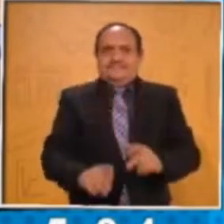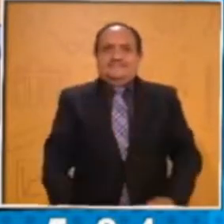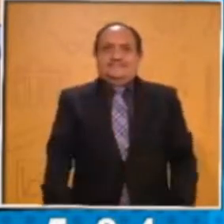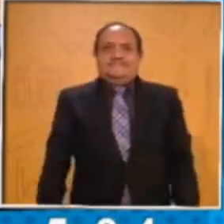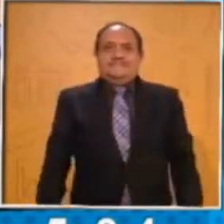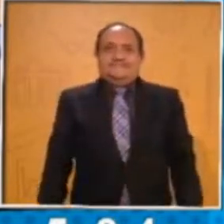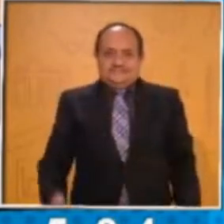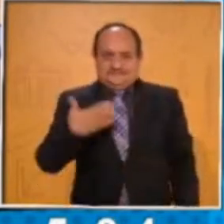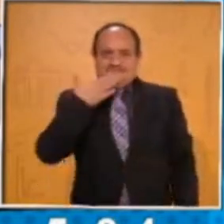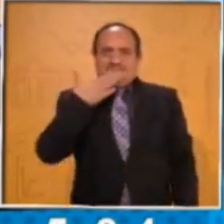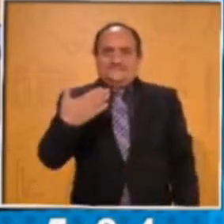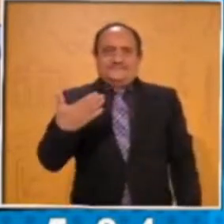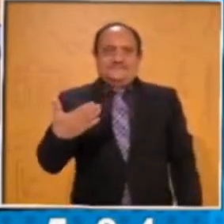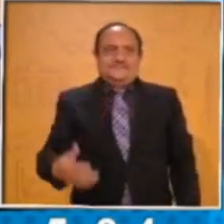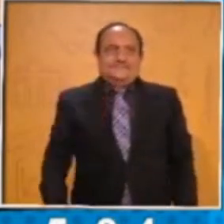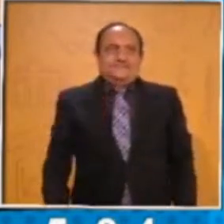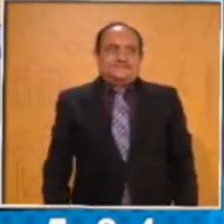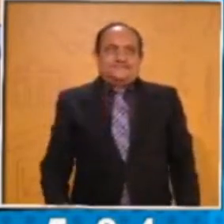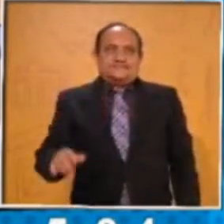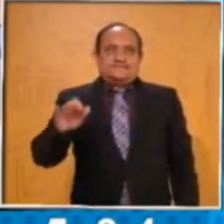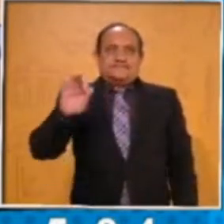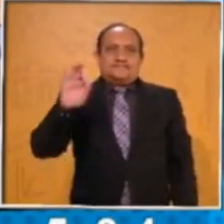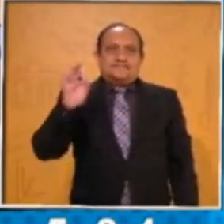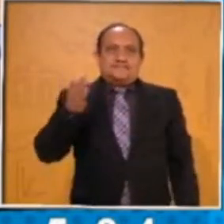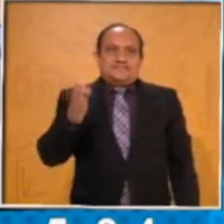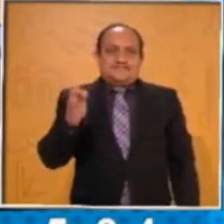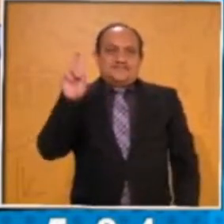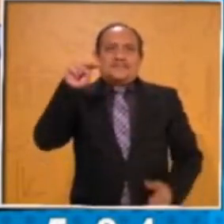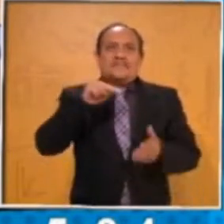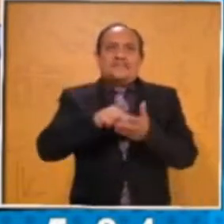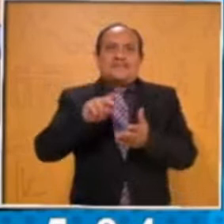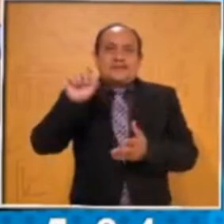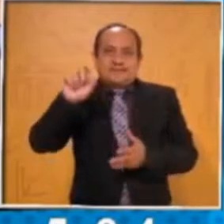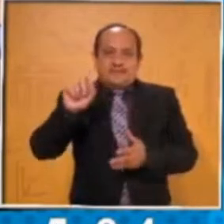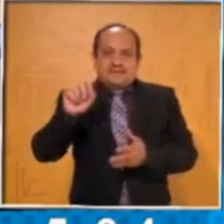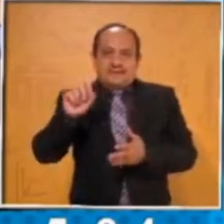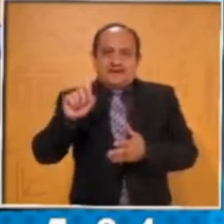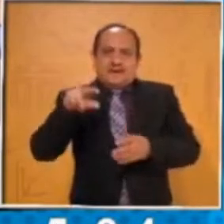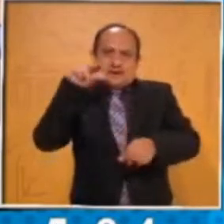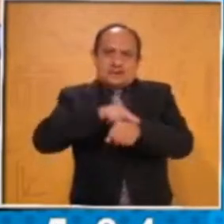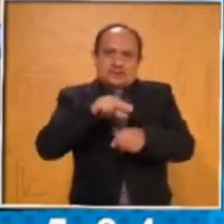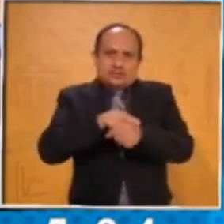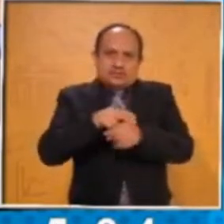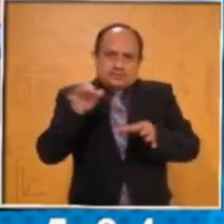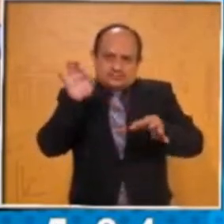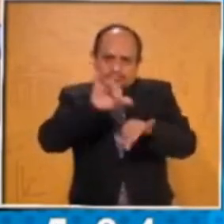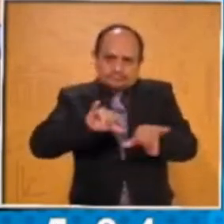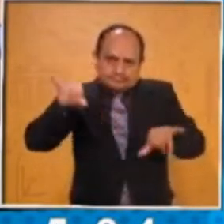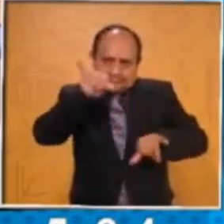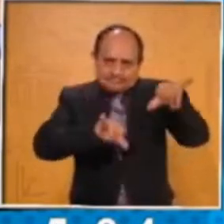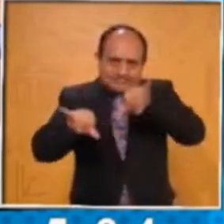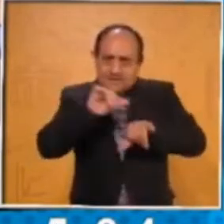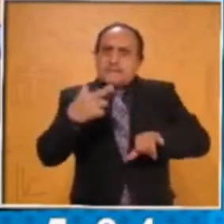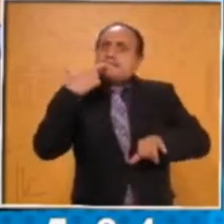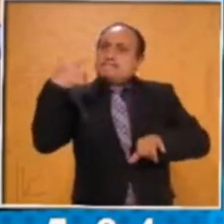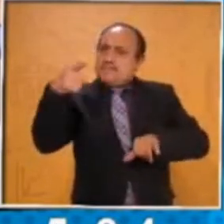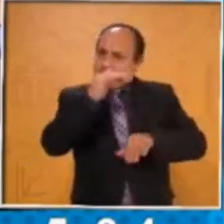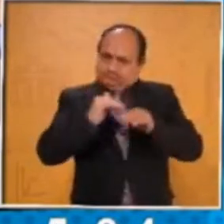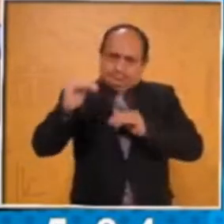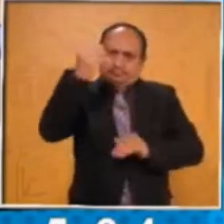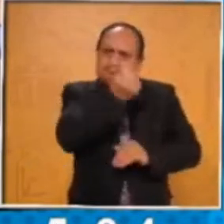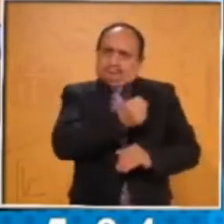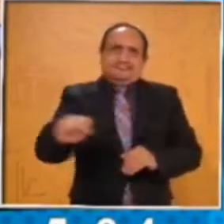Muy bien. Febrero del 2020, la epidemióloga mexicana Susana Durán, la mejor de su